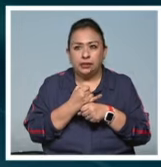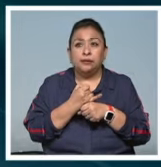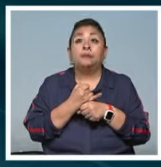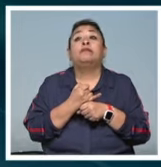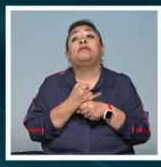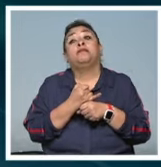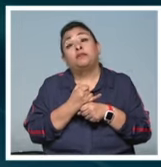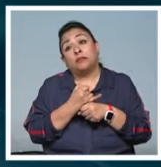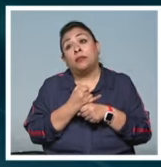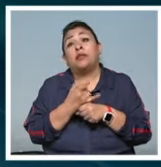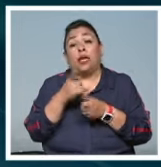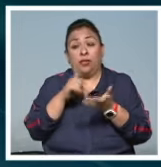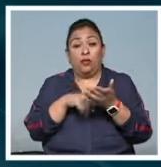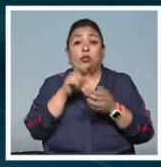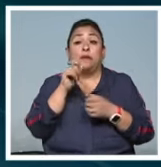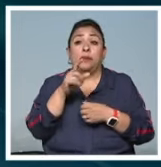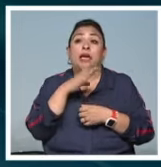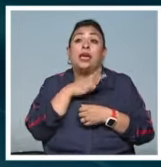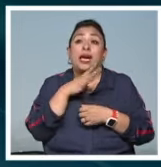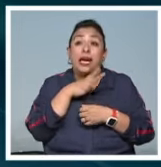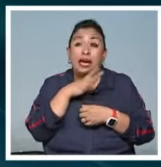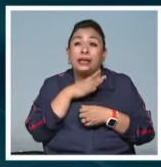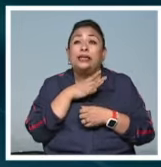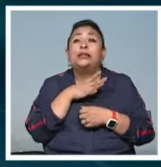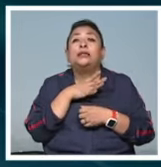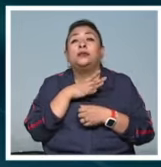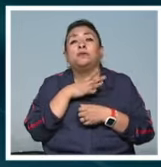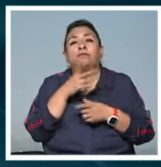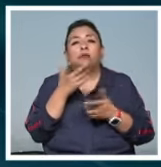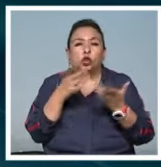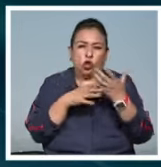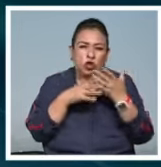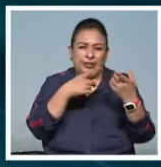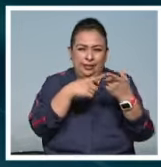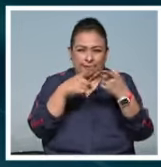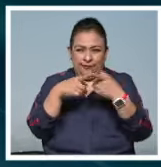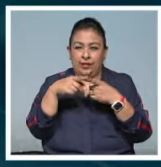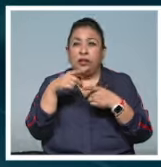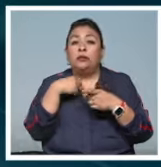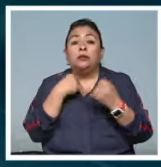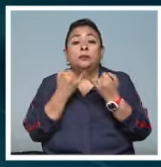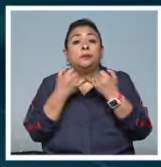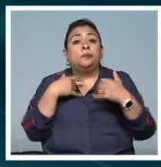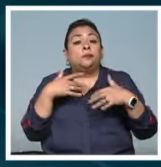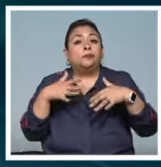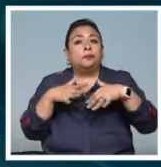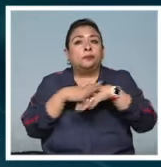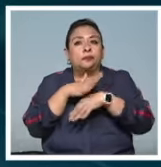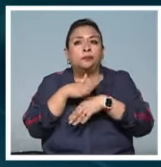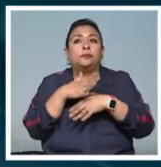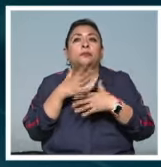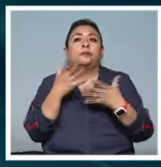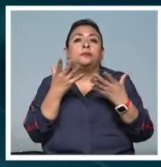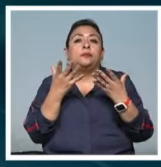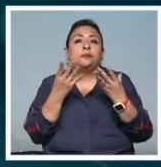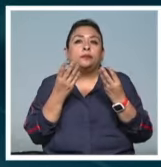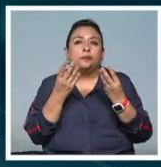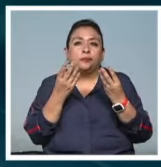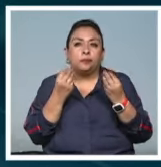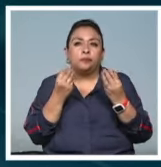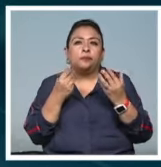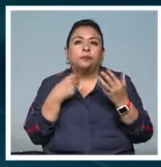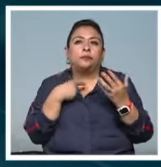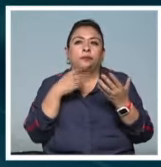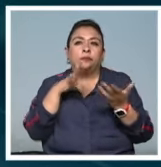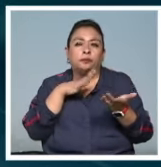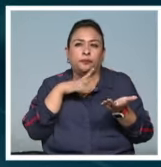y conserva también conserva la manipulación de objetos que siempre tengo, y cambia también que mucho de lo que se